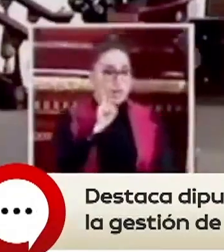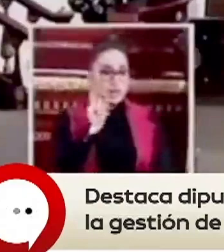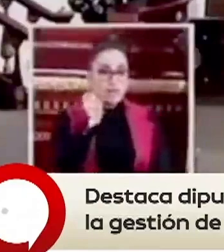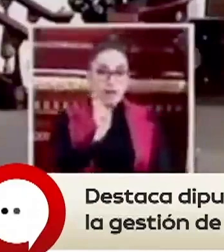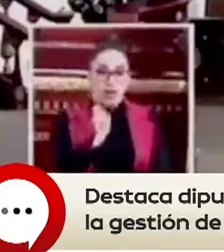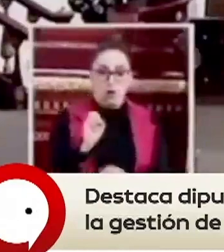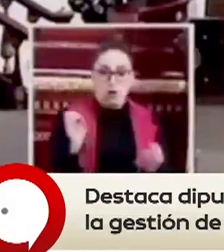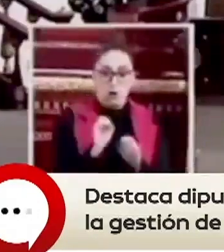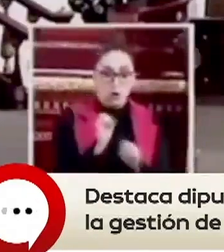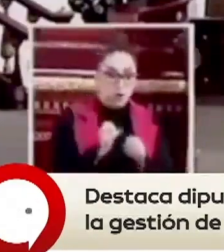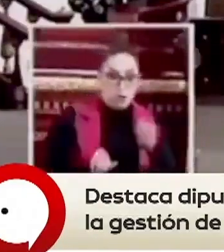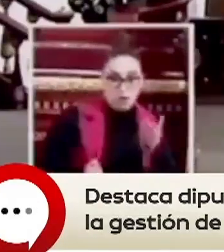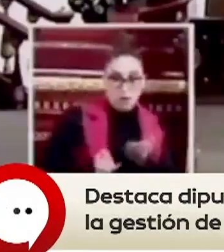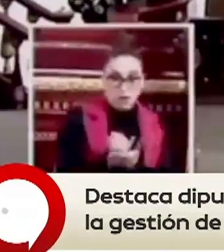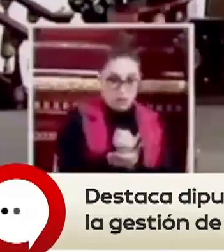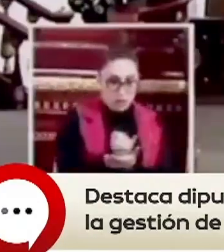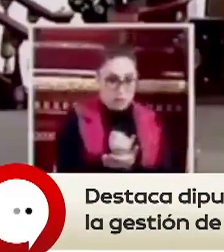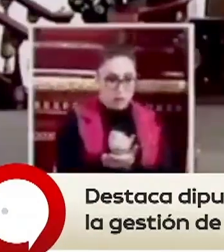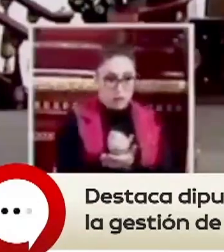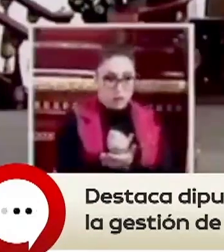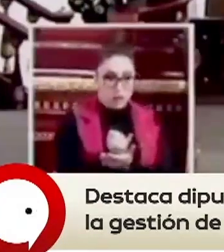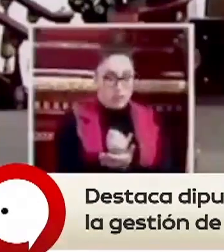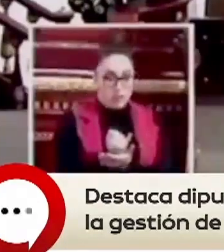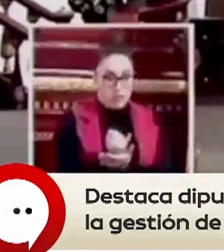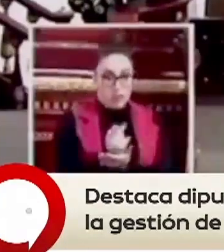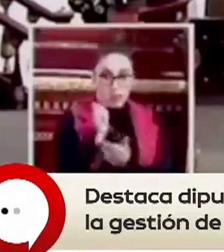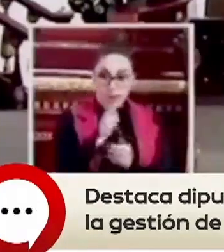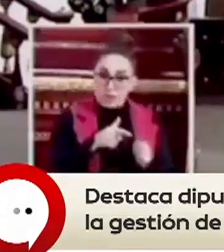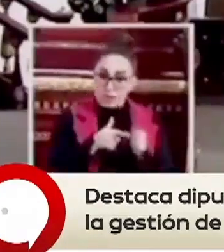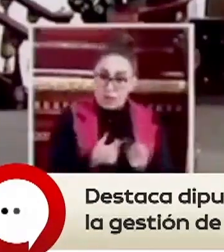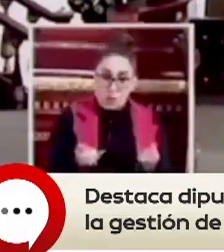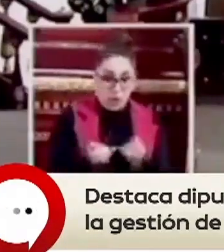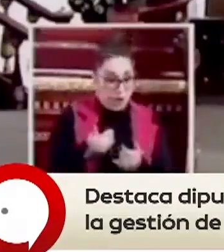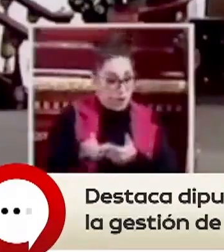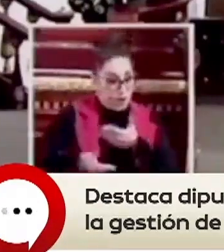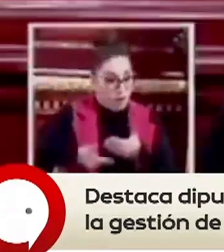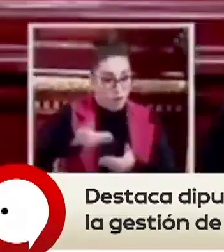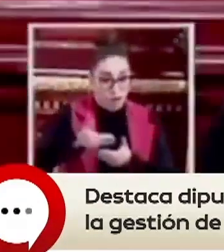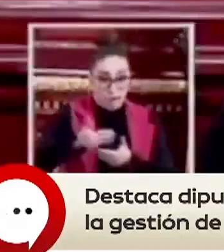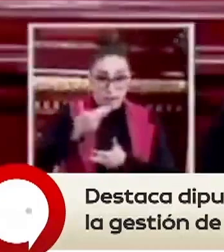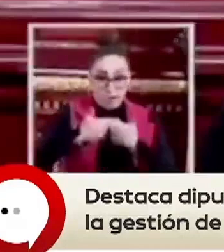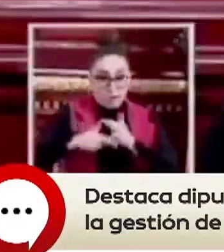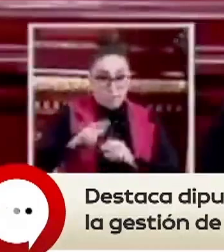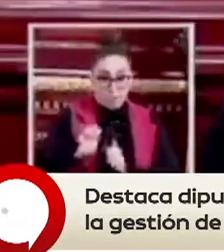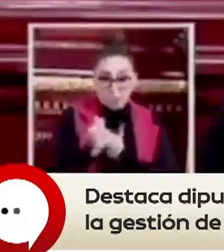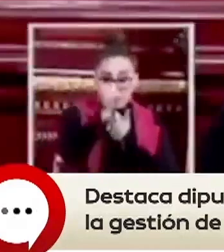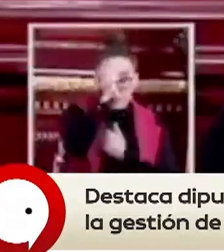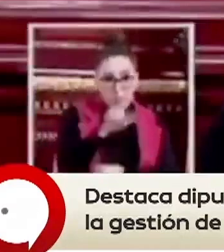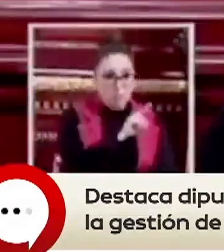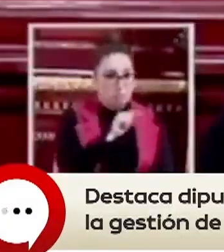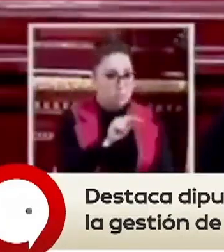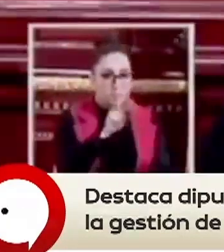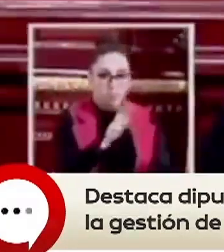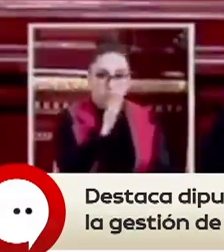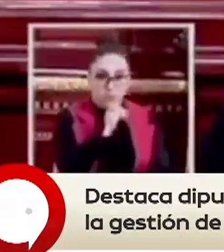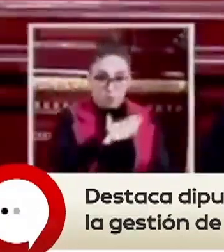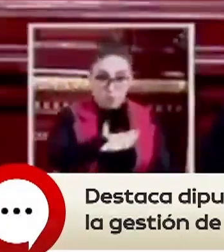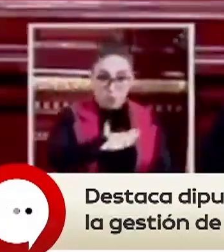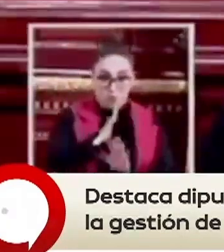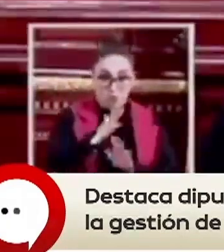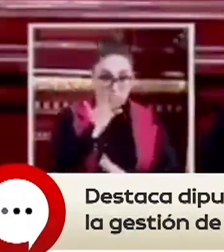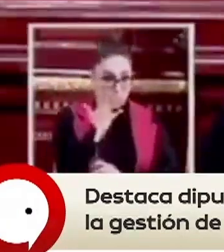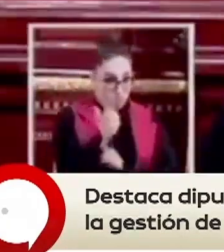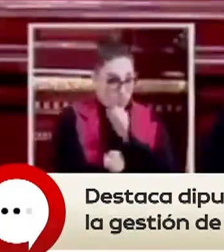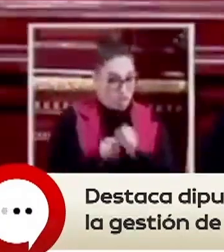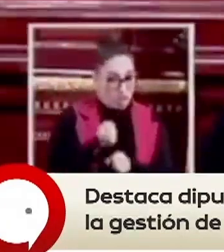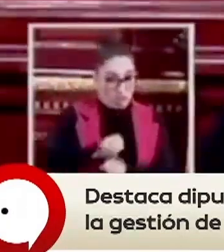que una vez que se cruza no tiene vuelta atrás. Sí se los quiero decir, con mis 50 años de edad y con